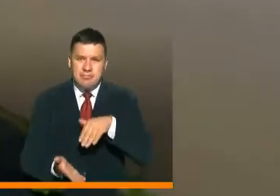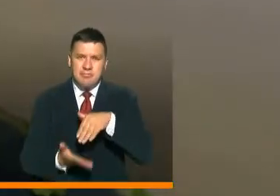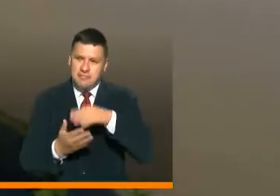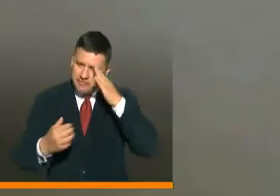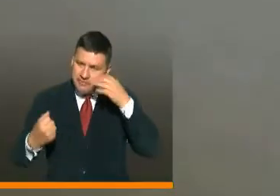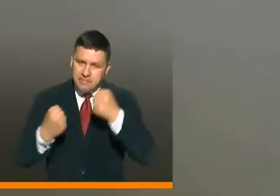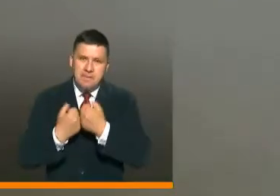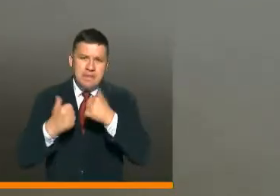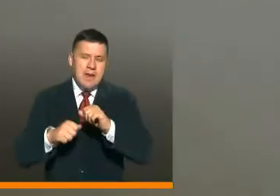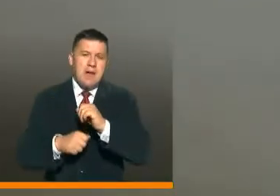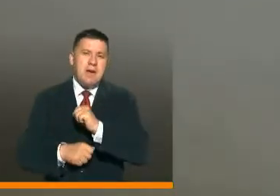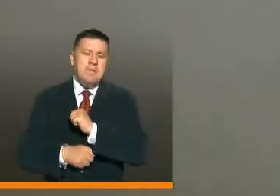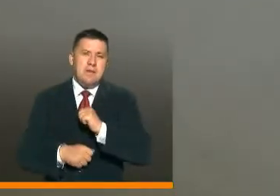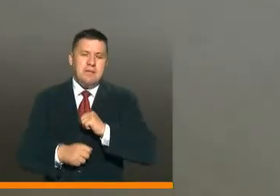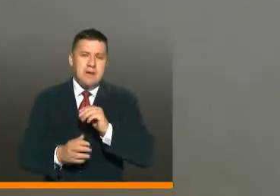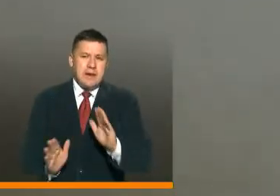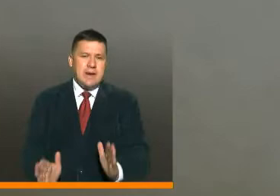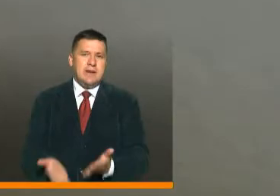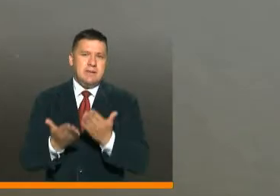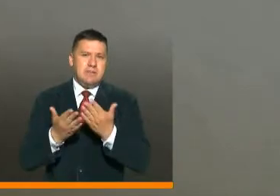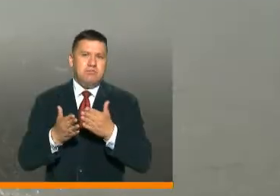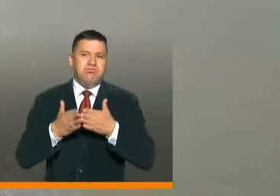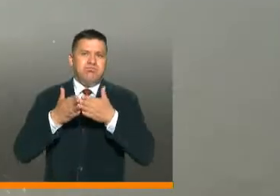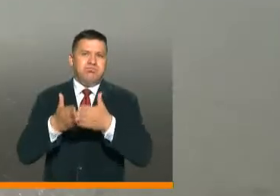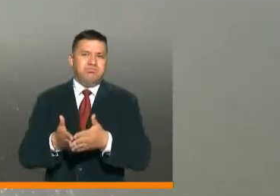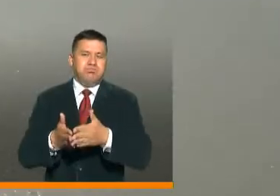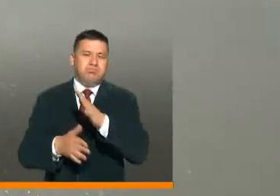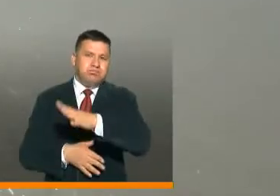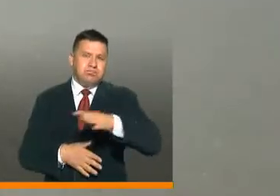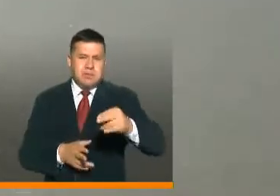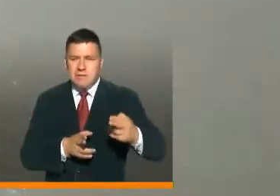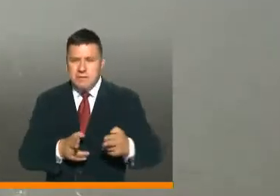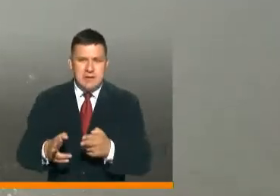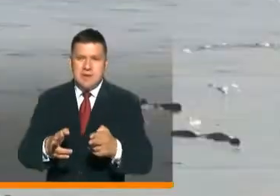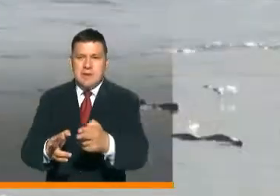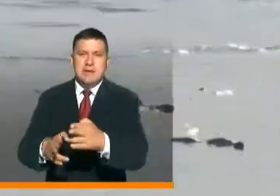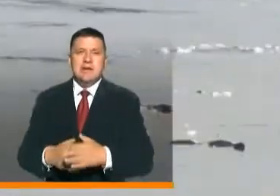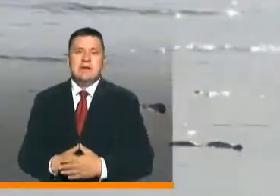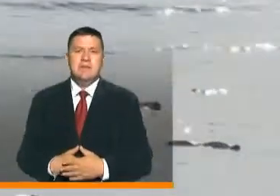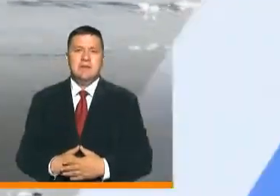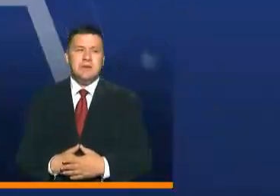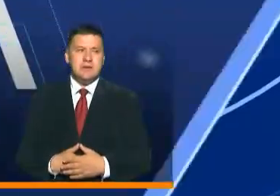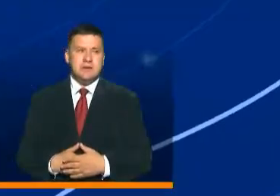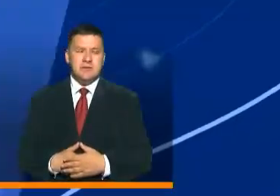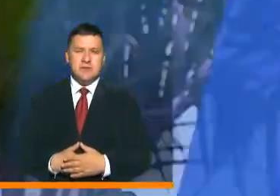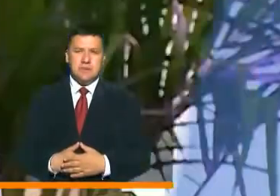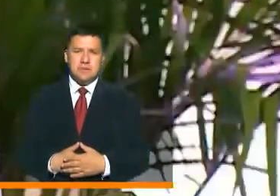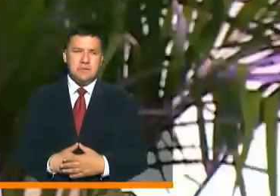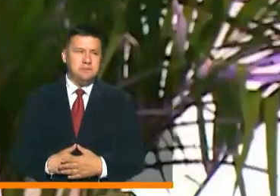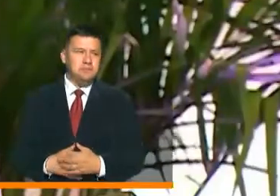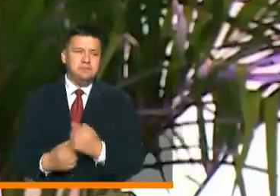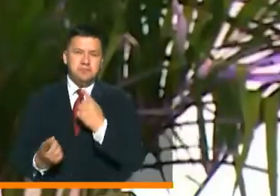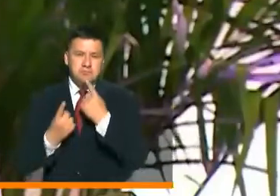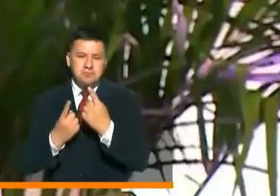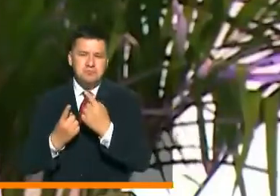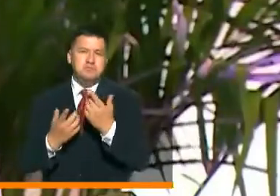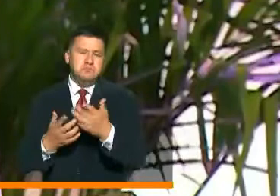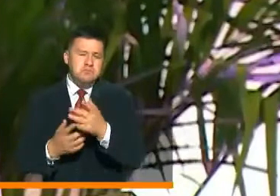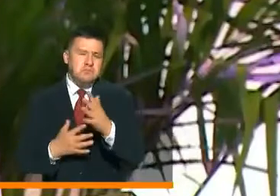alianza público-privada para recuperar la navegabilidad del río Magdalena. Estamos hablando de